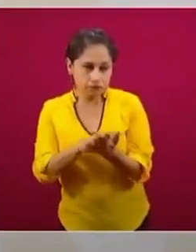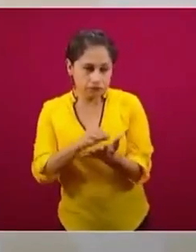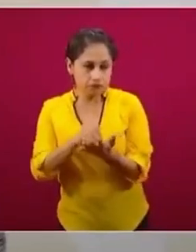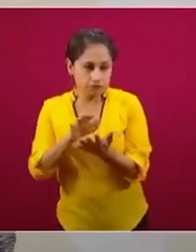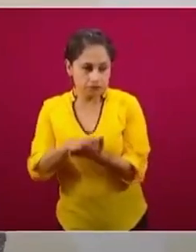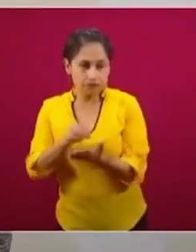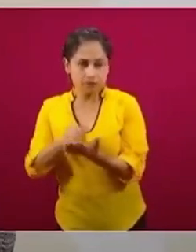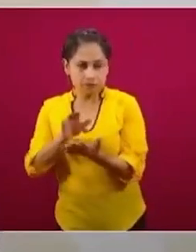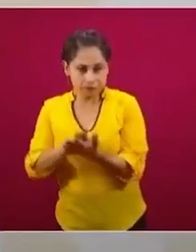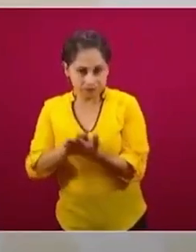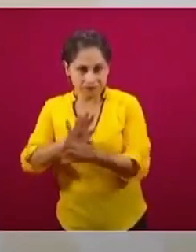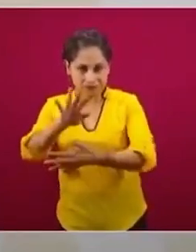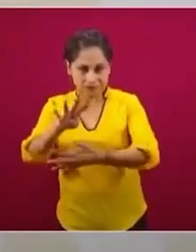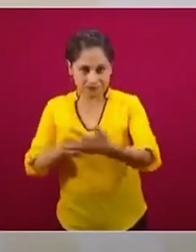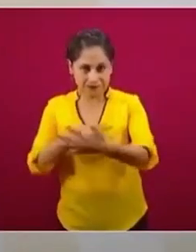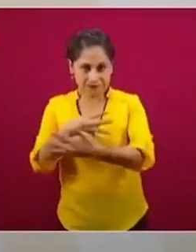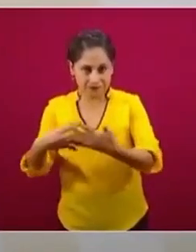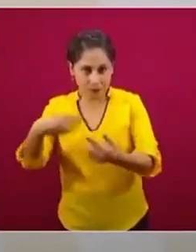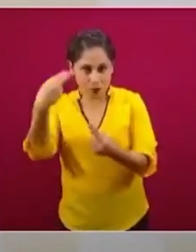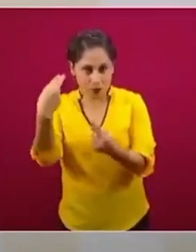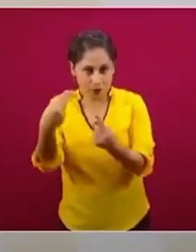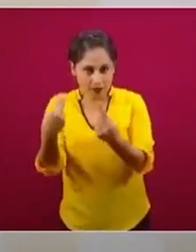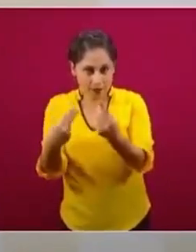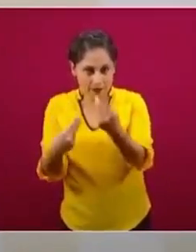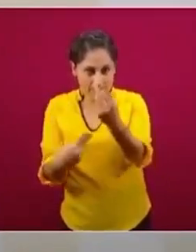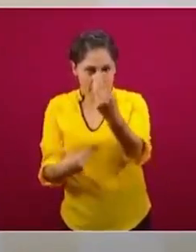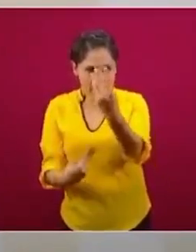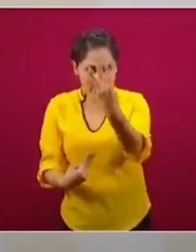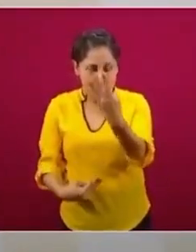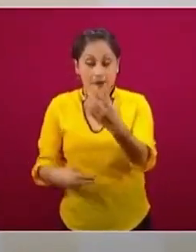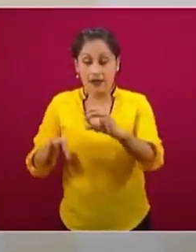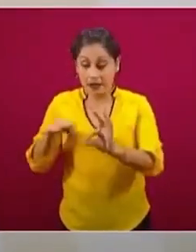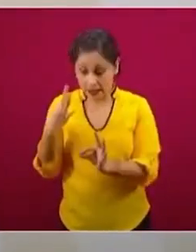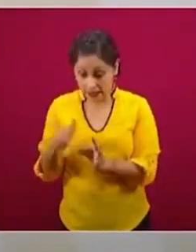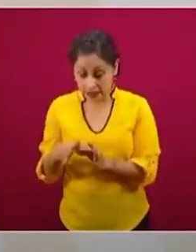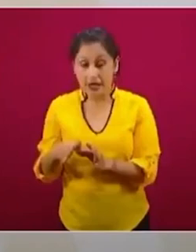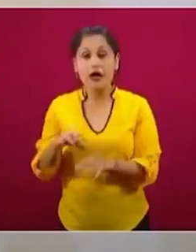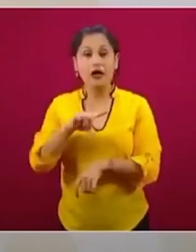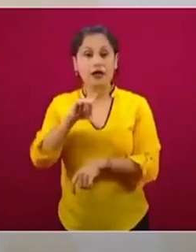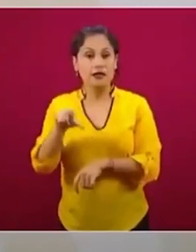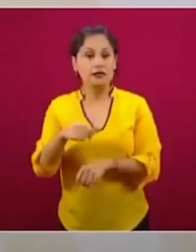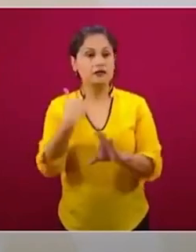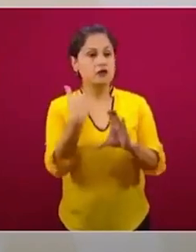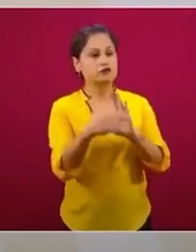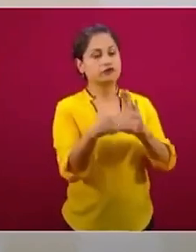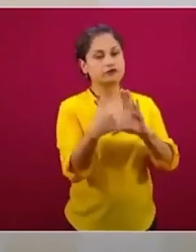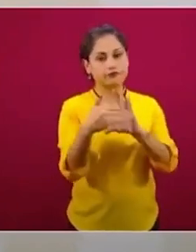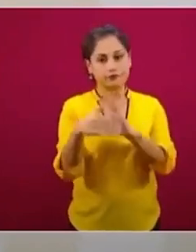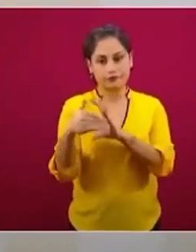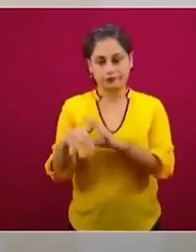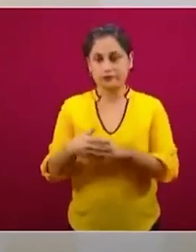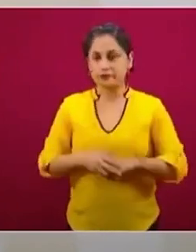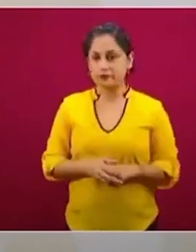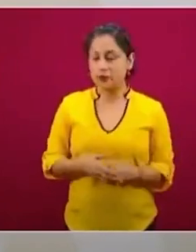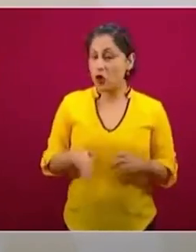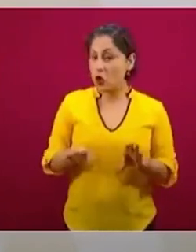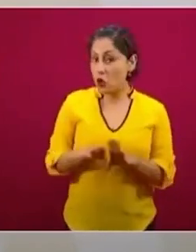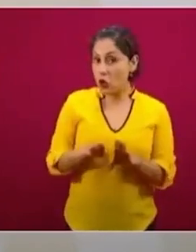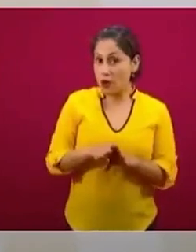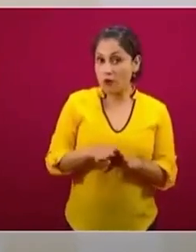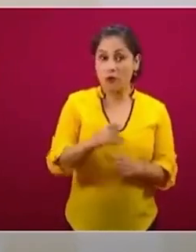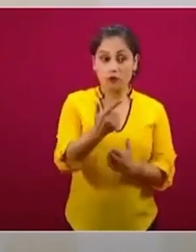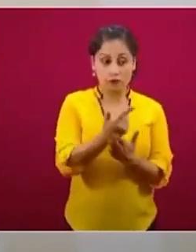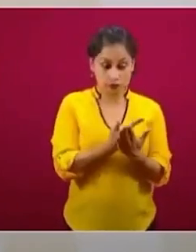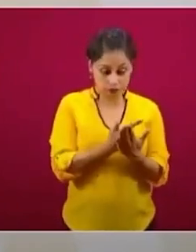datos y ahí hacemos una dispersión. En este caso, la dispersión se hace a TESOFE, a